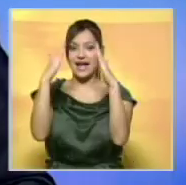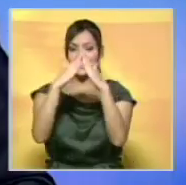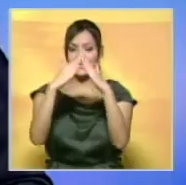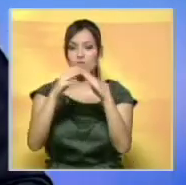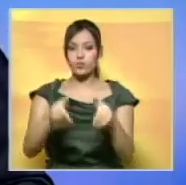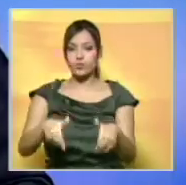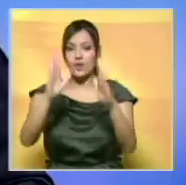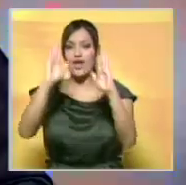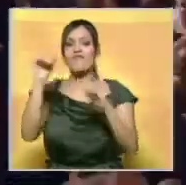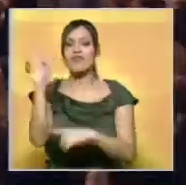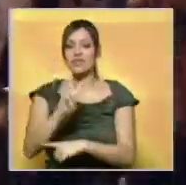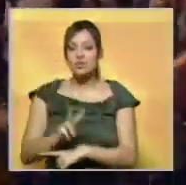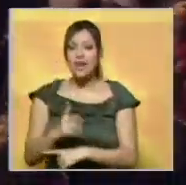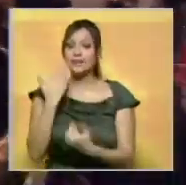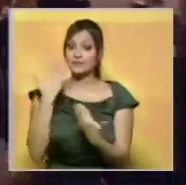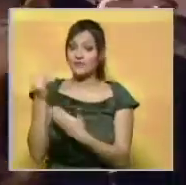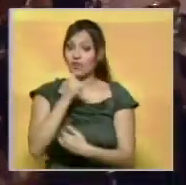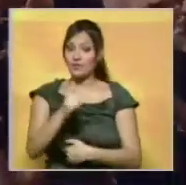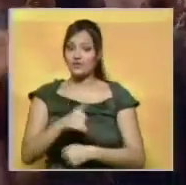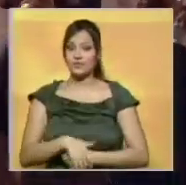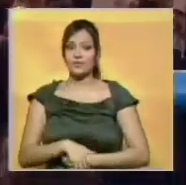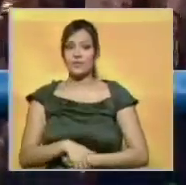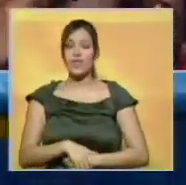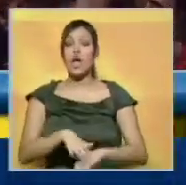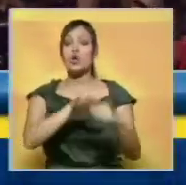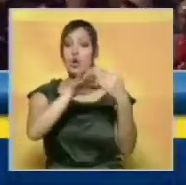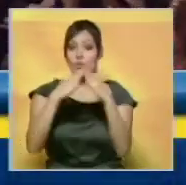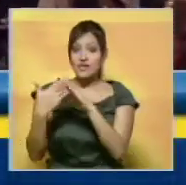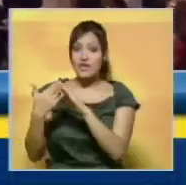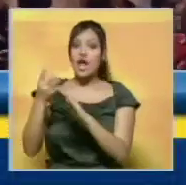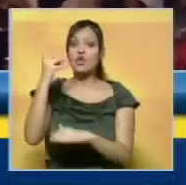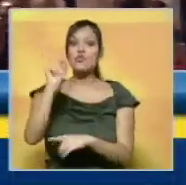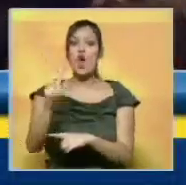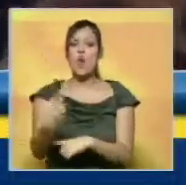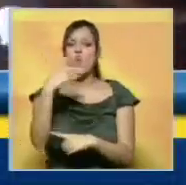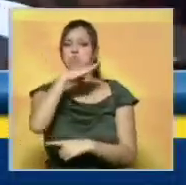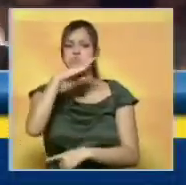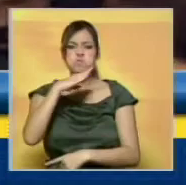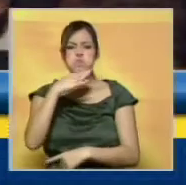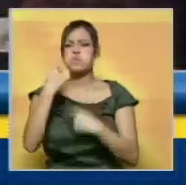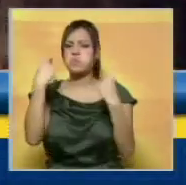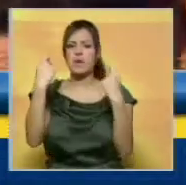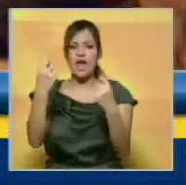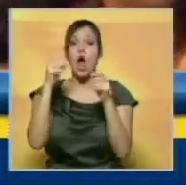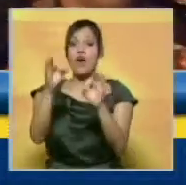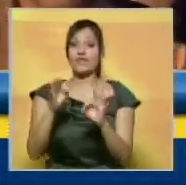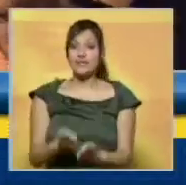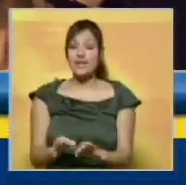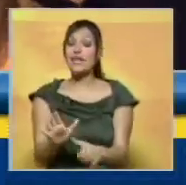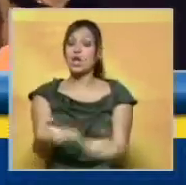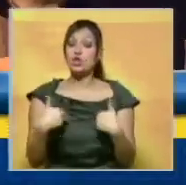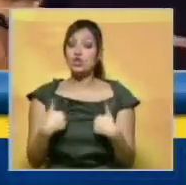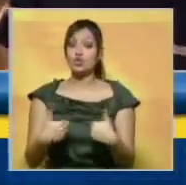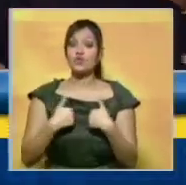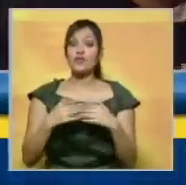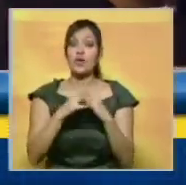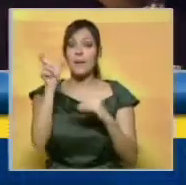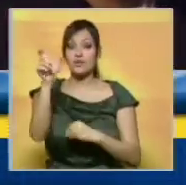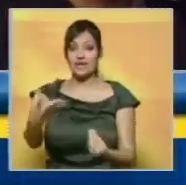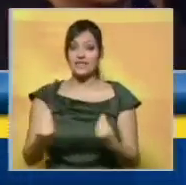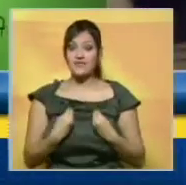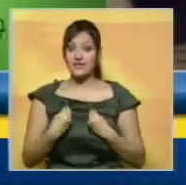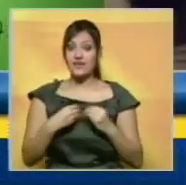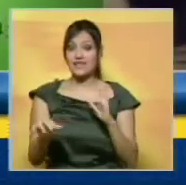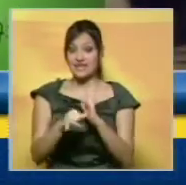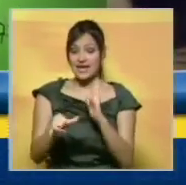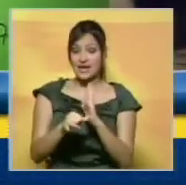Sotillo nos cuenta los detalles. La comunidad de la Quebradita 1 denuncian que esta medida publicada en Gaceta perjudicará a los vecinos de las residencias del